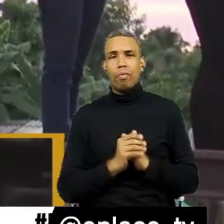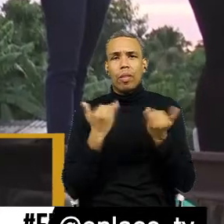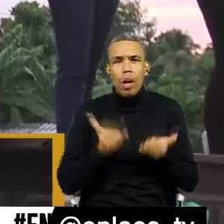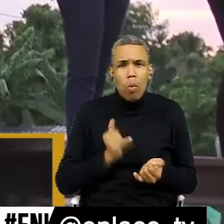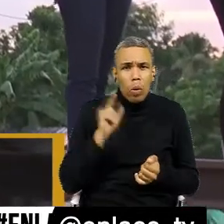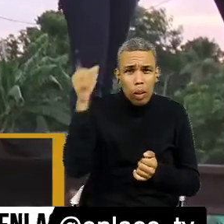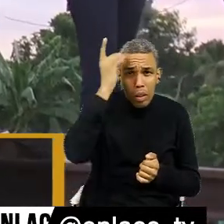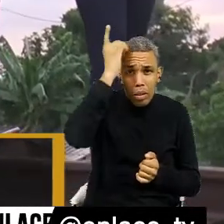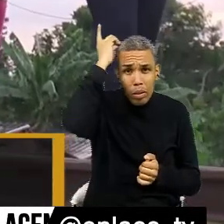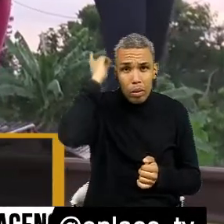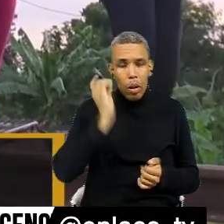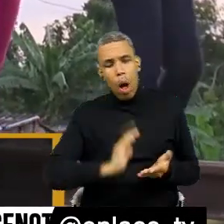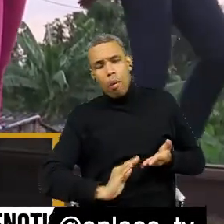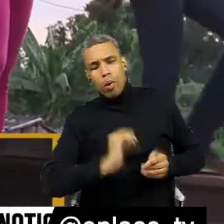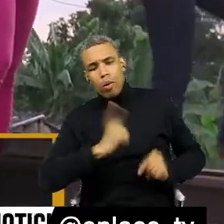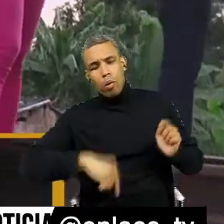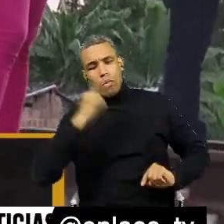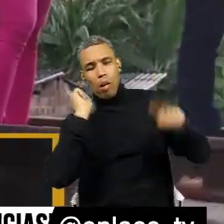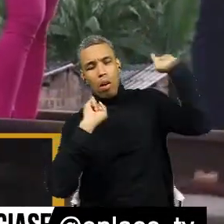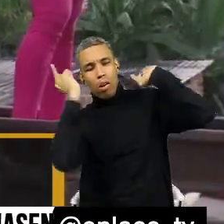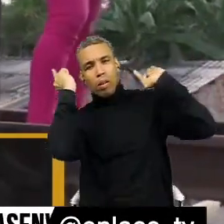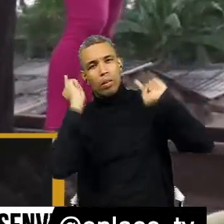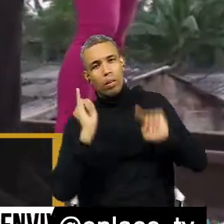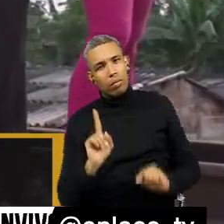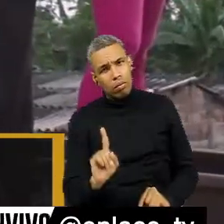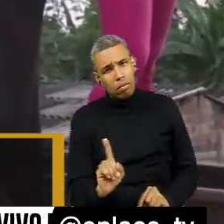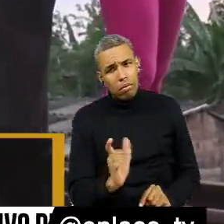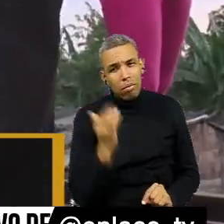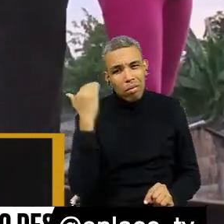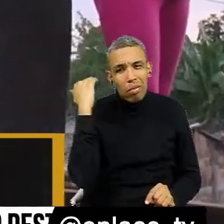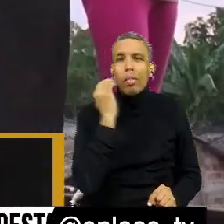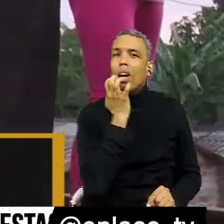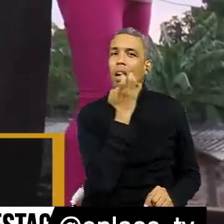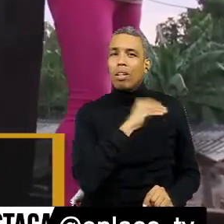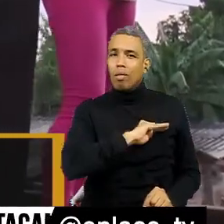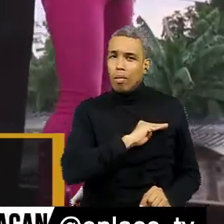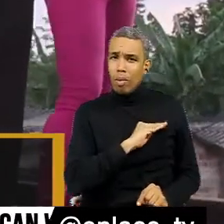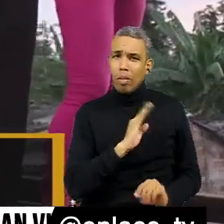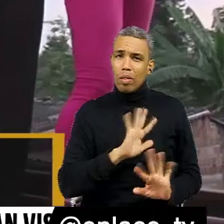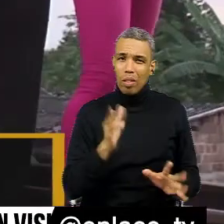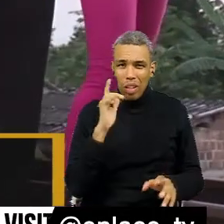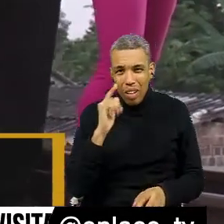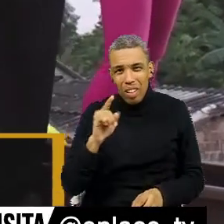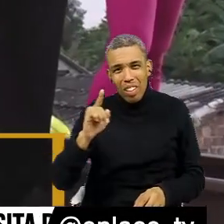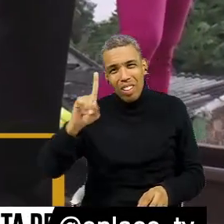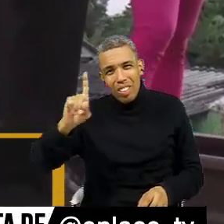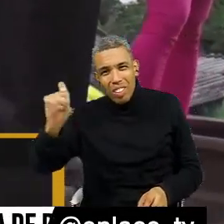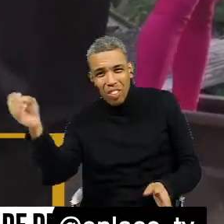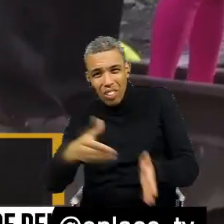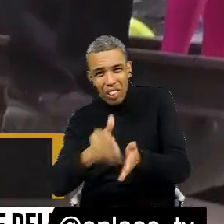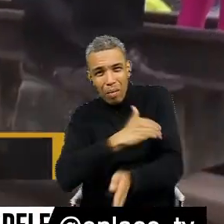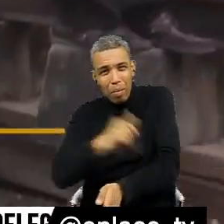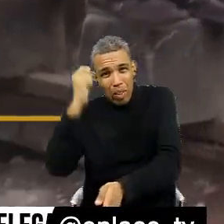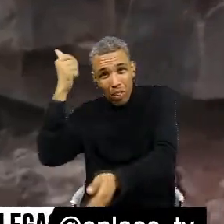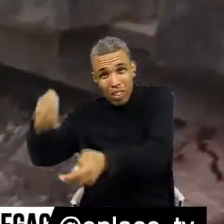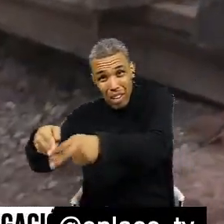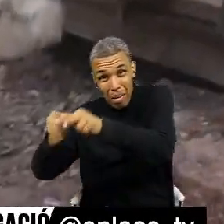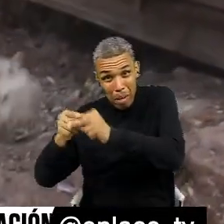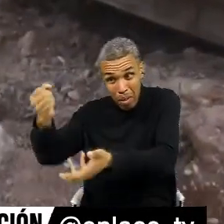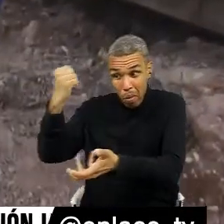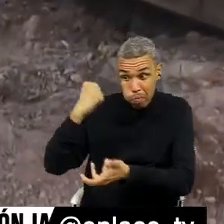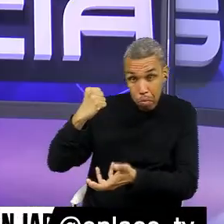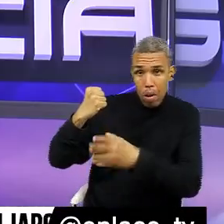tenga excusa para adelantar el proyecto que se adjudicó en la pasada administración con el crédito y que tiene un costo de 3.000 millones de pesos.